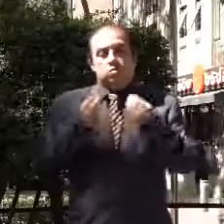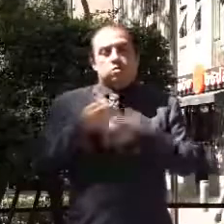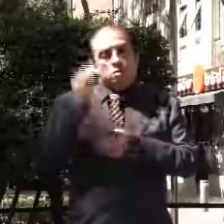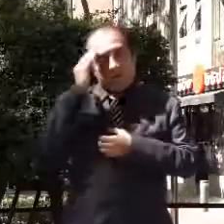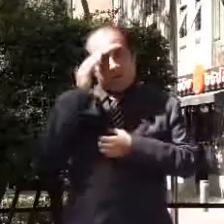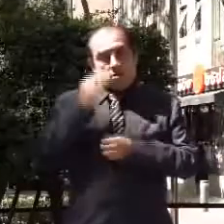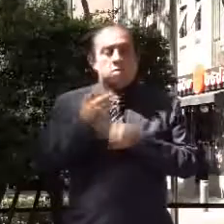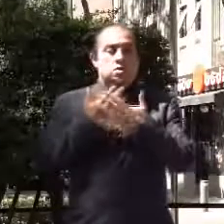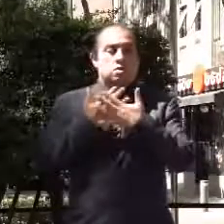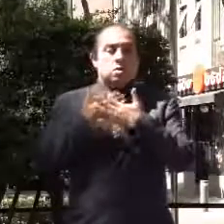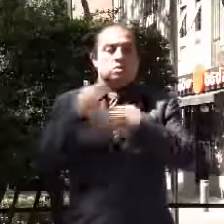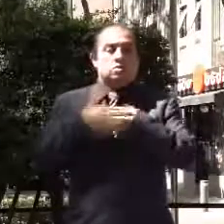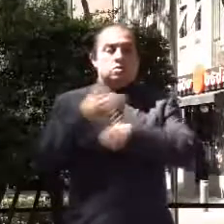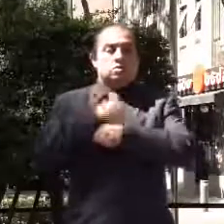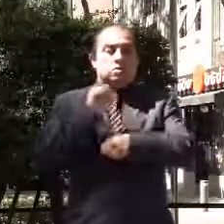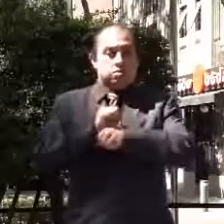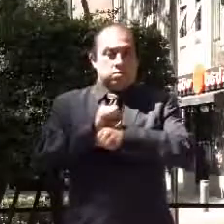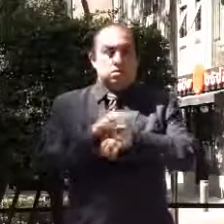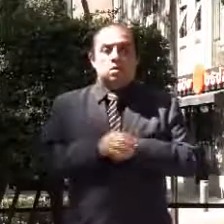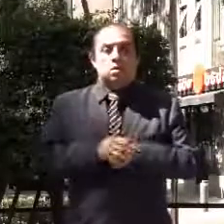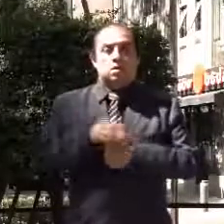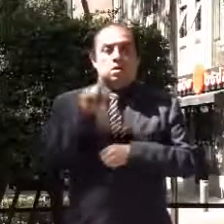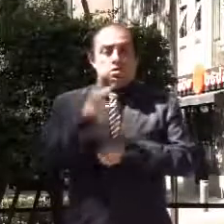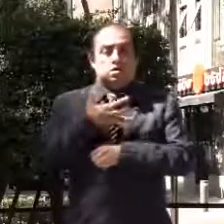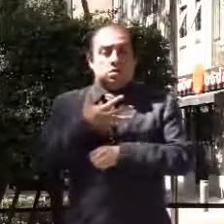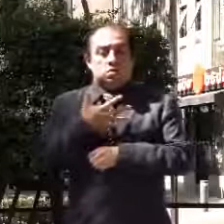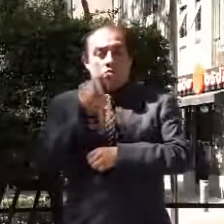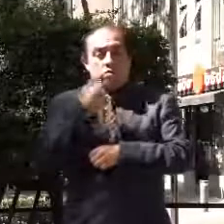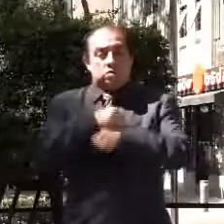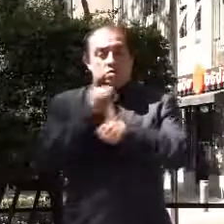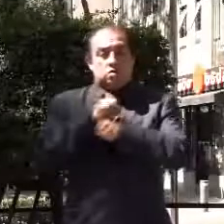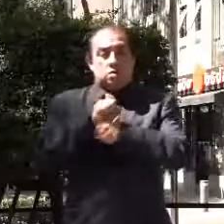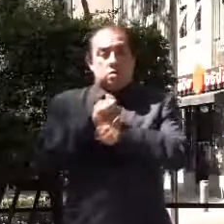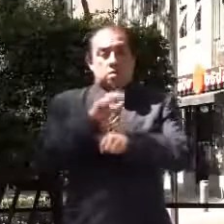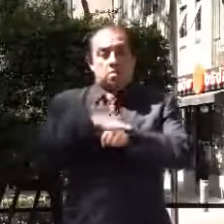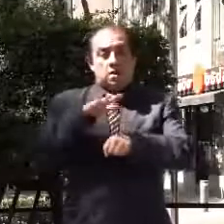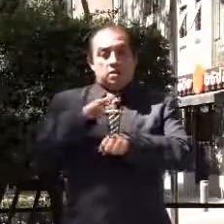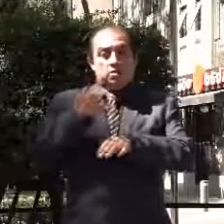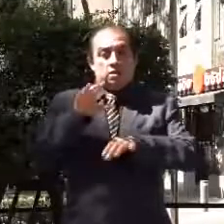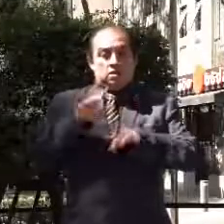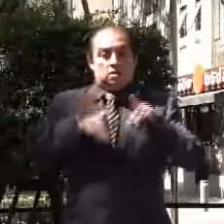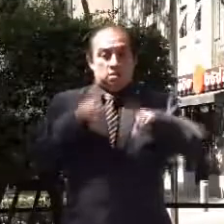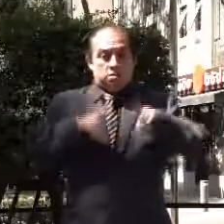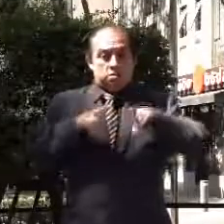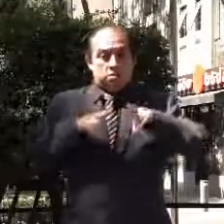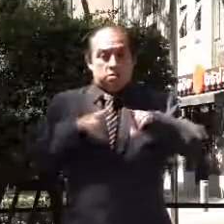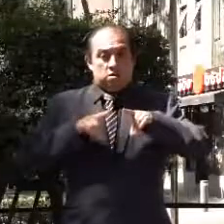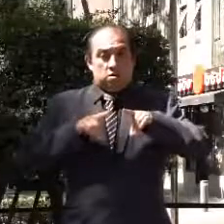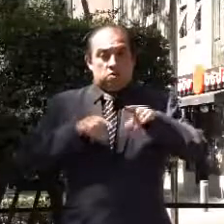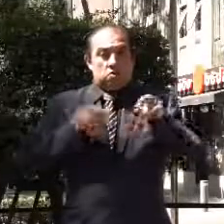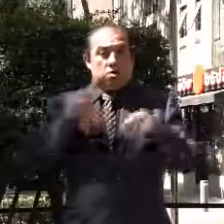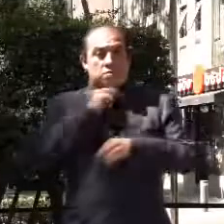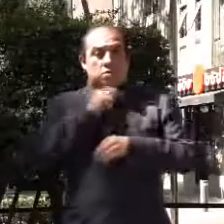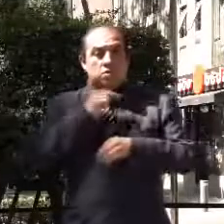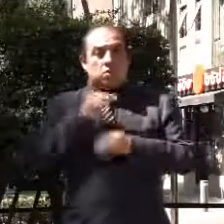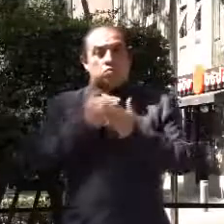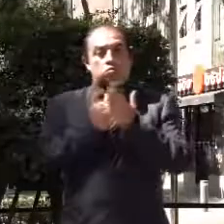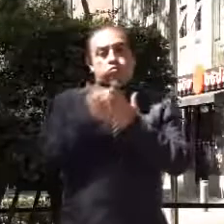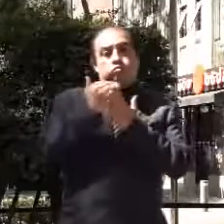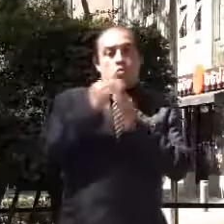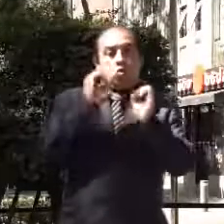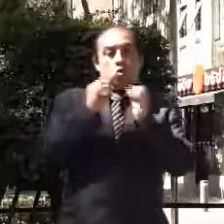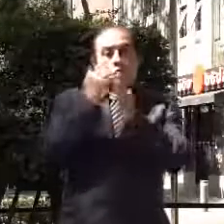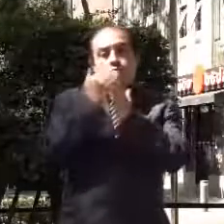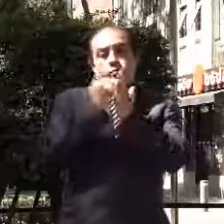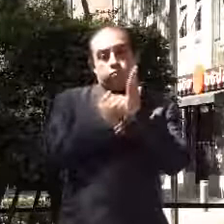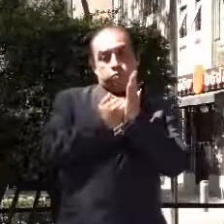próxima semana y todavía tendríamos quizá una semana más, dependiendo de la velocidad o la tasa de incremento o los decrementos,